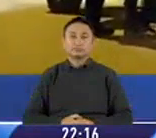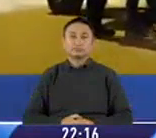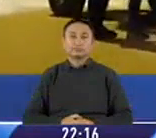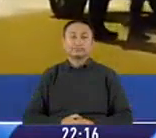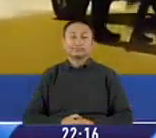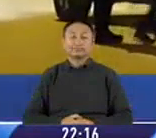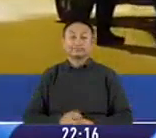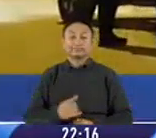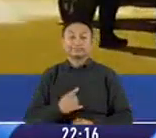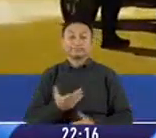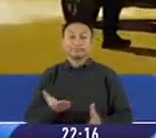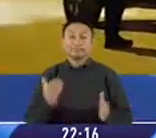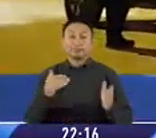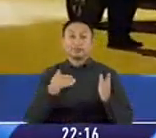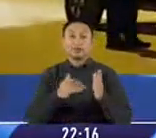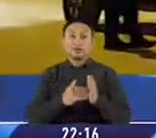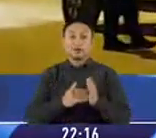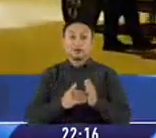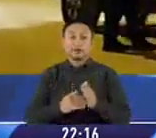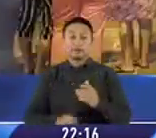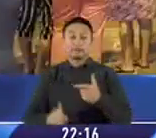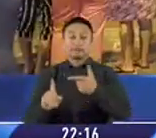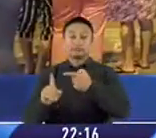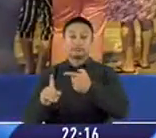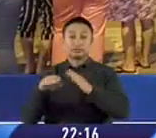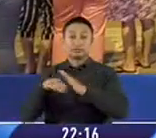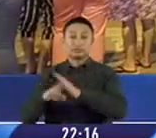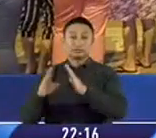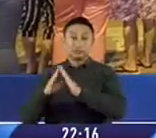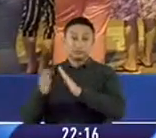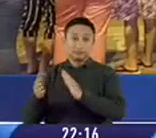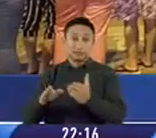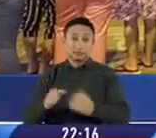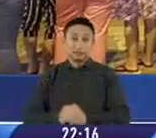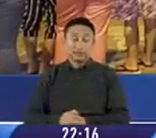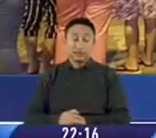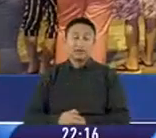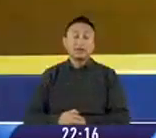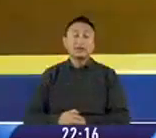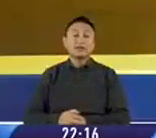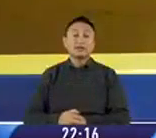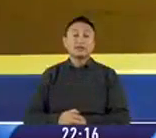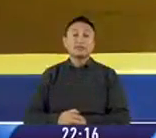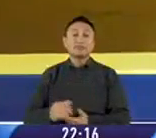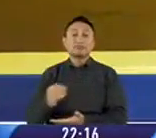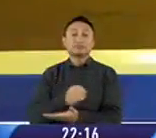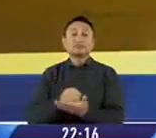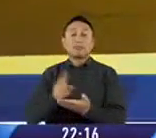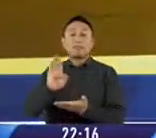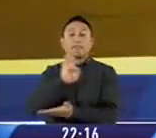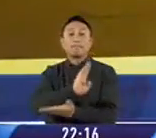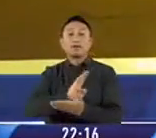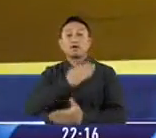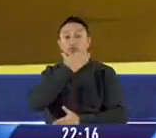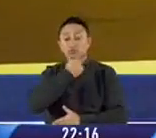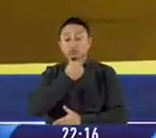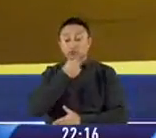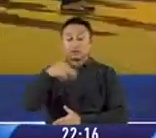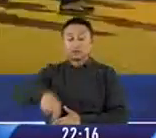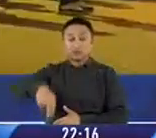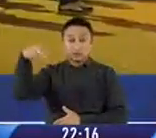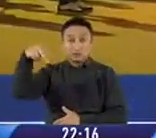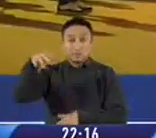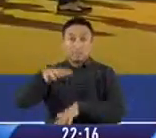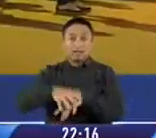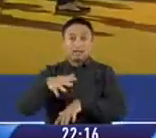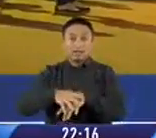Nuevamente las muertes violentas llenan de dolor los hogares de las familias orenses. Esta vez fue en el barrio Eloy Alfaro, al norte del cantón Machala,